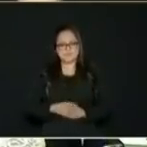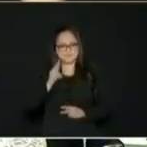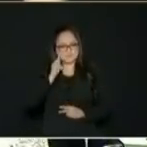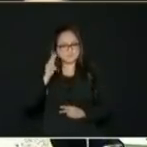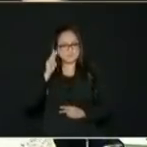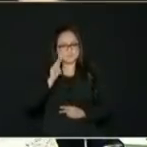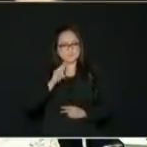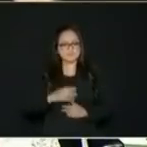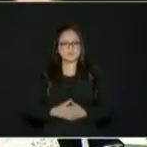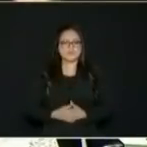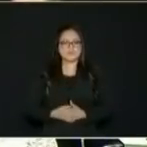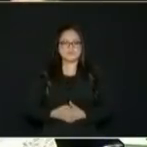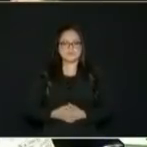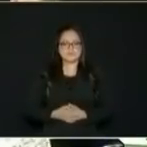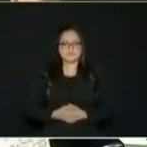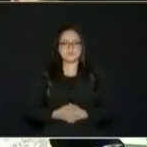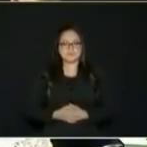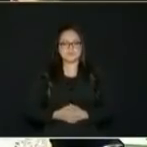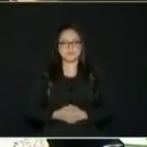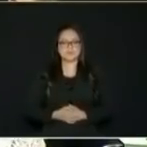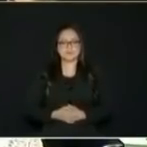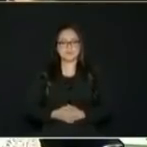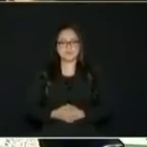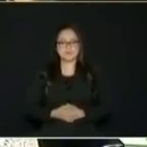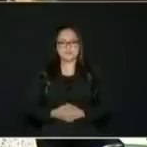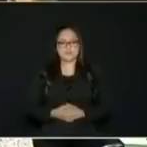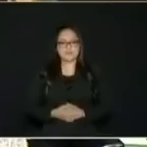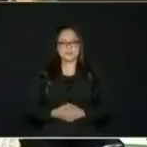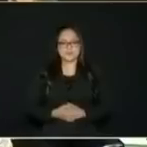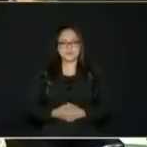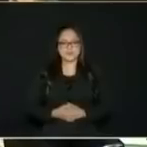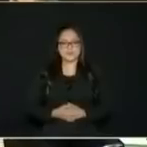momentos de silencio para escuchar las palabras de Andrés Manuel López Obrador.